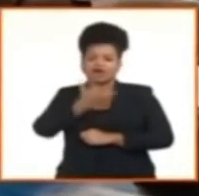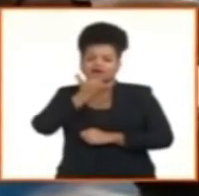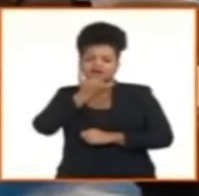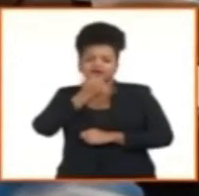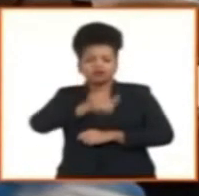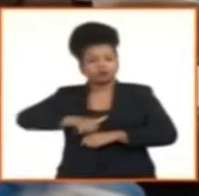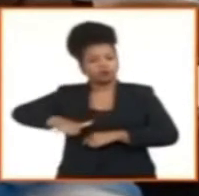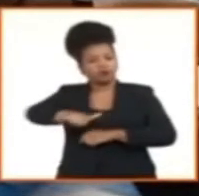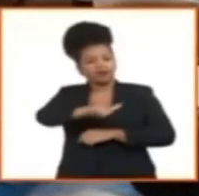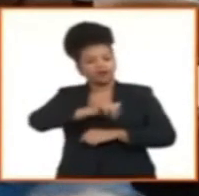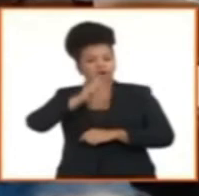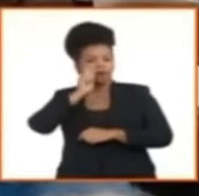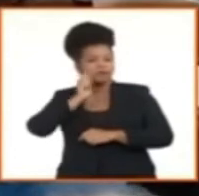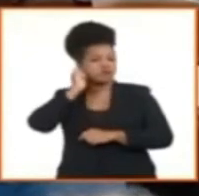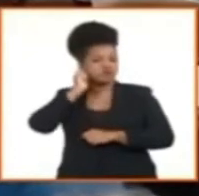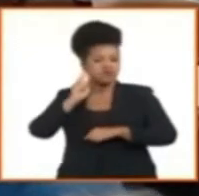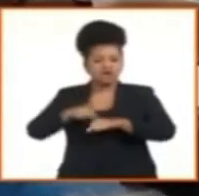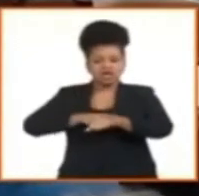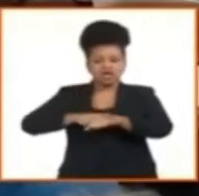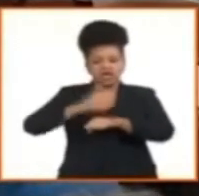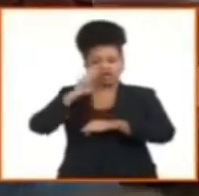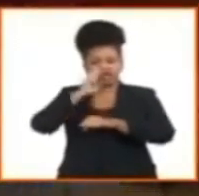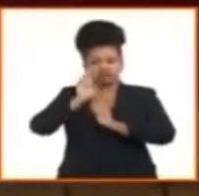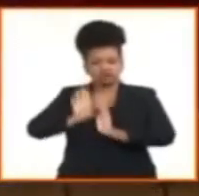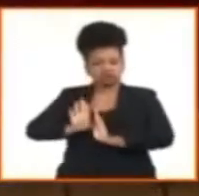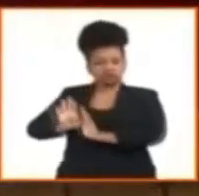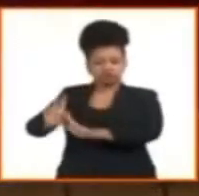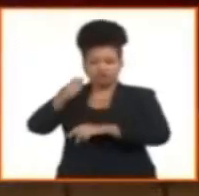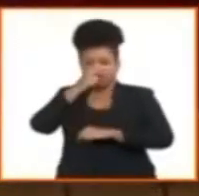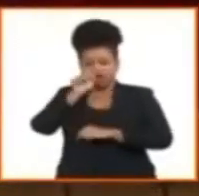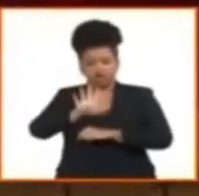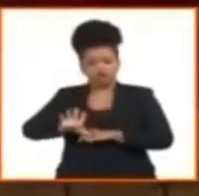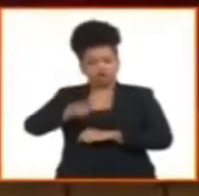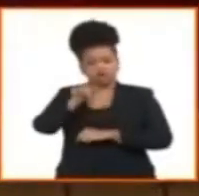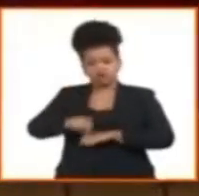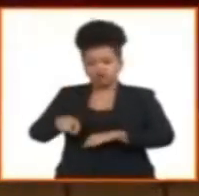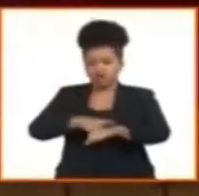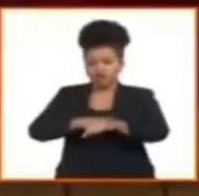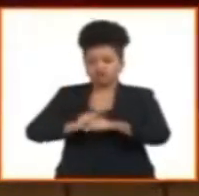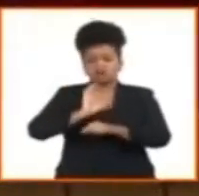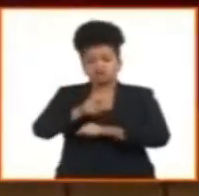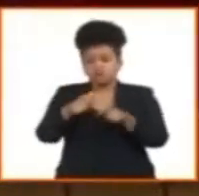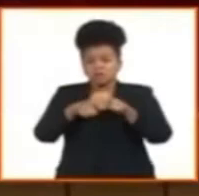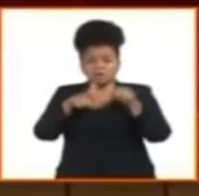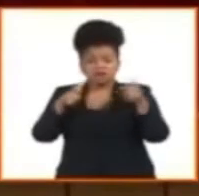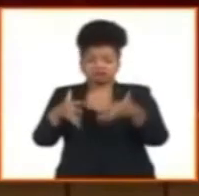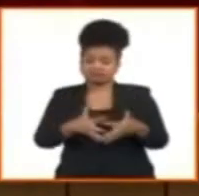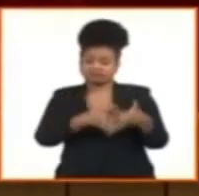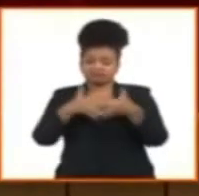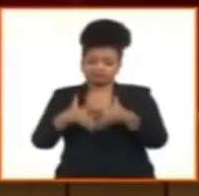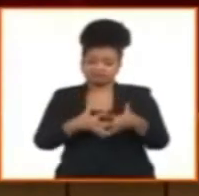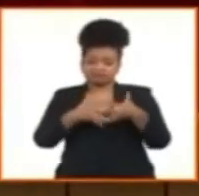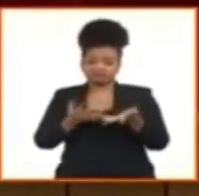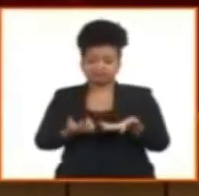género, el racismo y la discriminación contra los afroestadounidenses es lo que predomina en la sociedad norteamericana. La